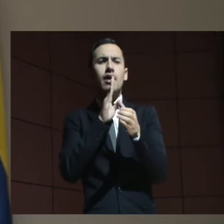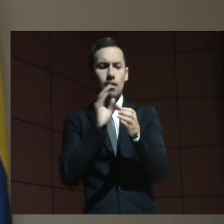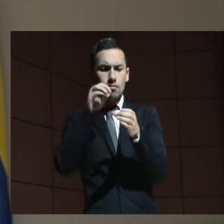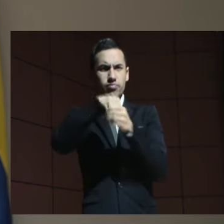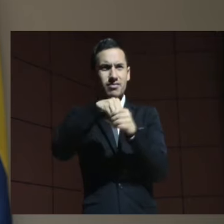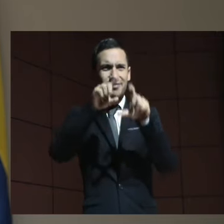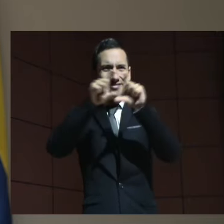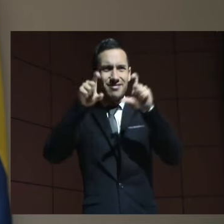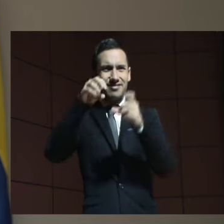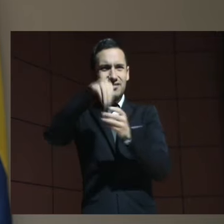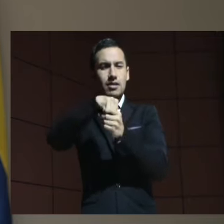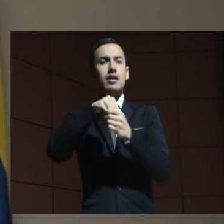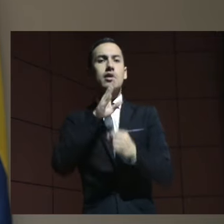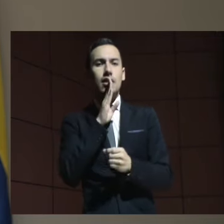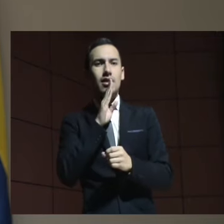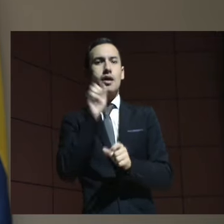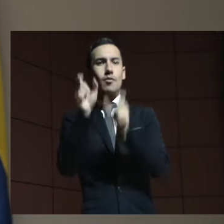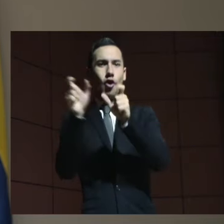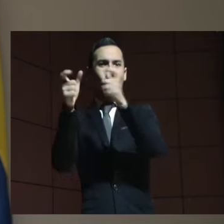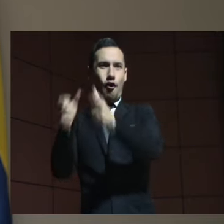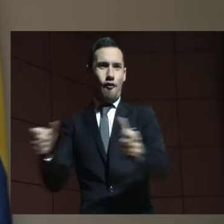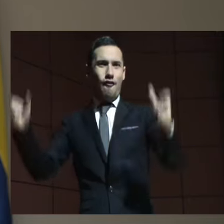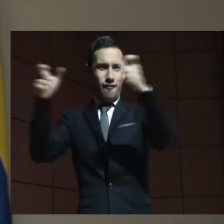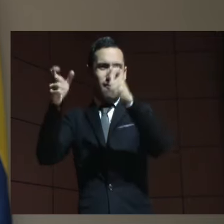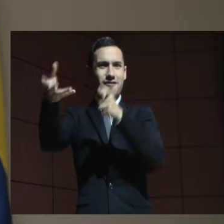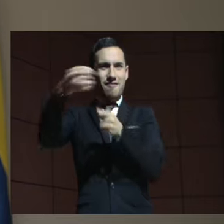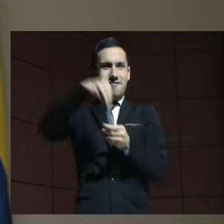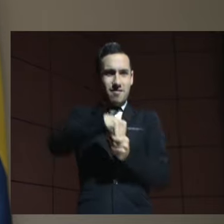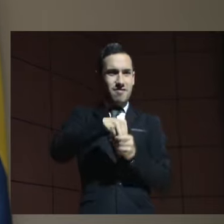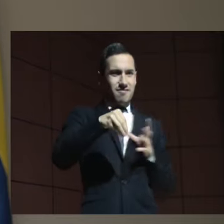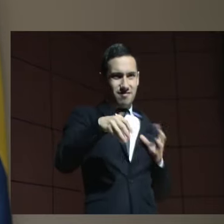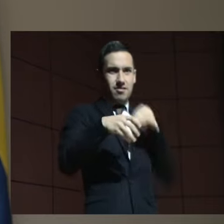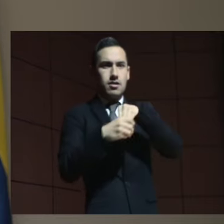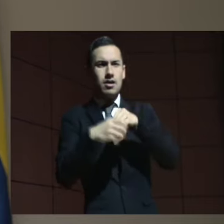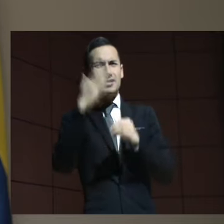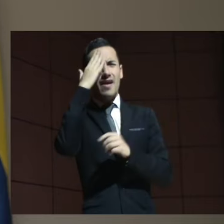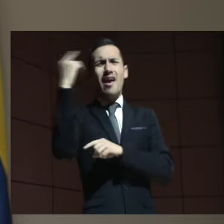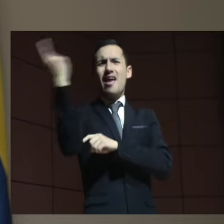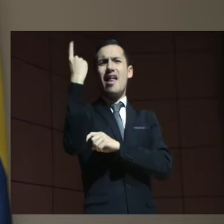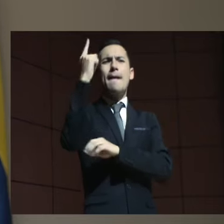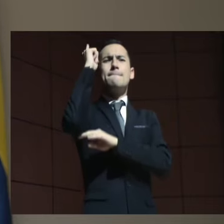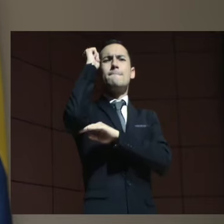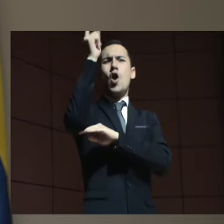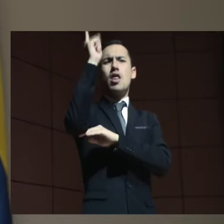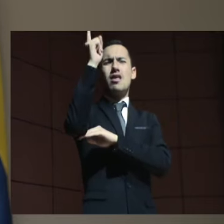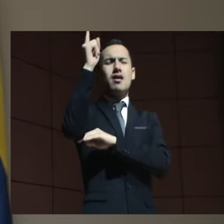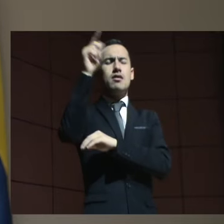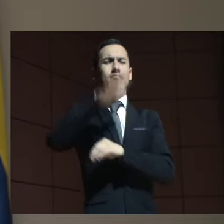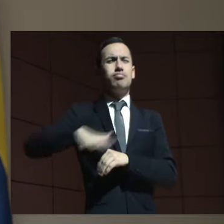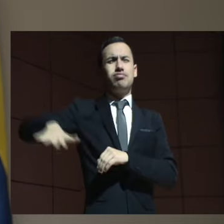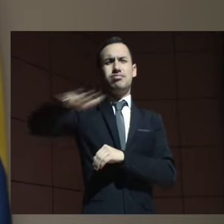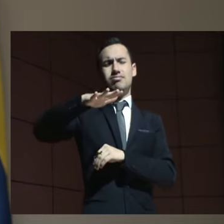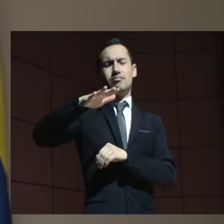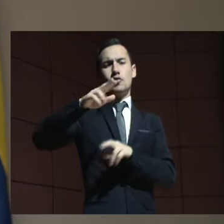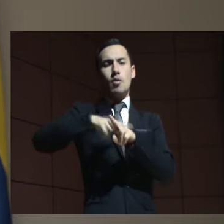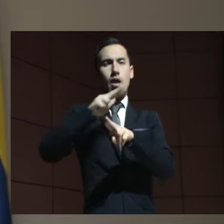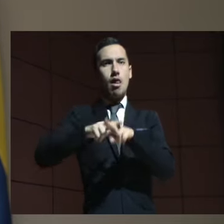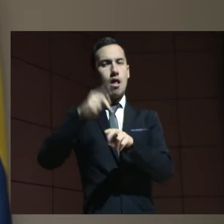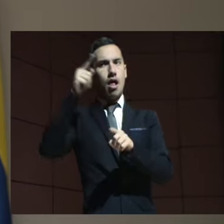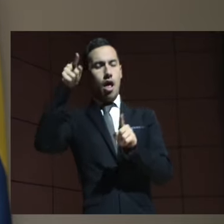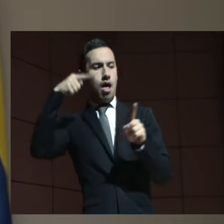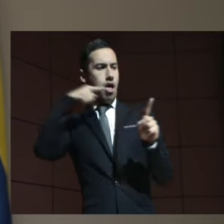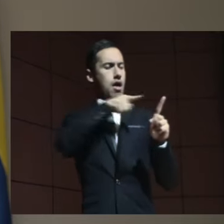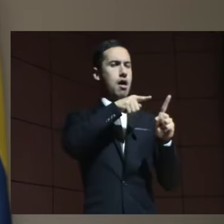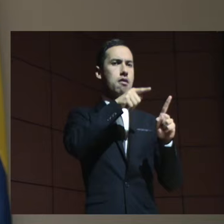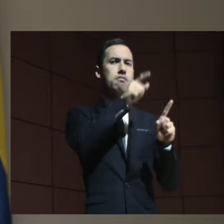están congresistas a veces en polos tan opuestos frente a asuntos de la política cotidiana, pero